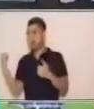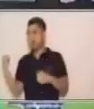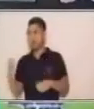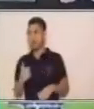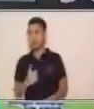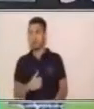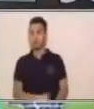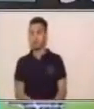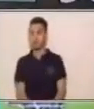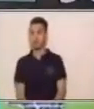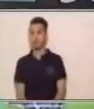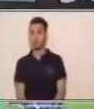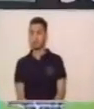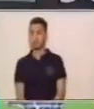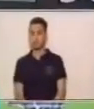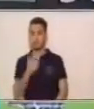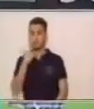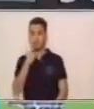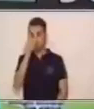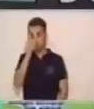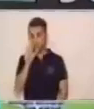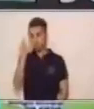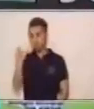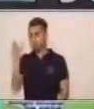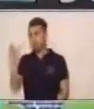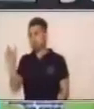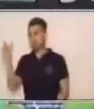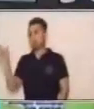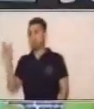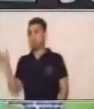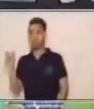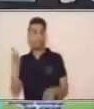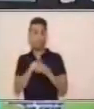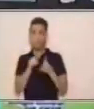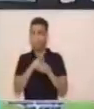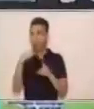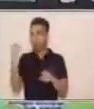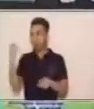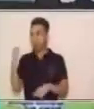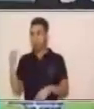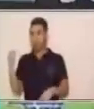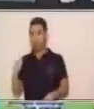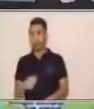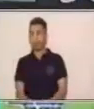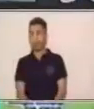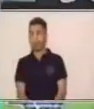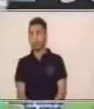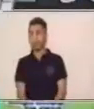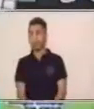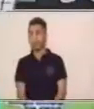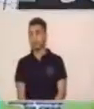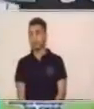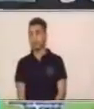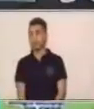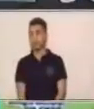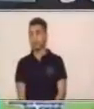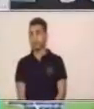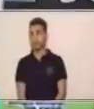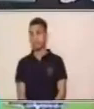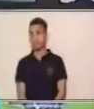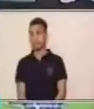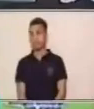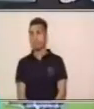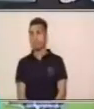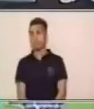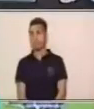dividiendo por cuadros, ¿verdad? Así como lo hicimos ya acá, ¿sí? Te voy a explicar